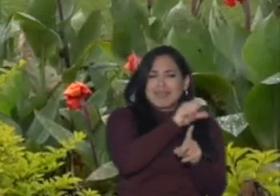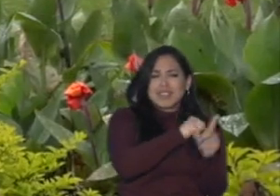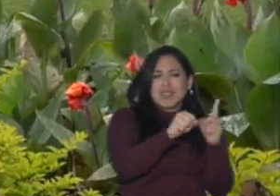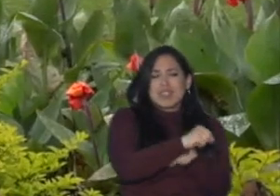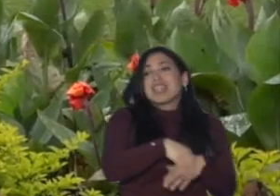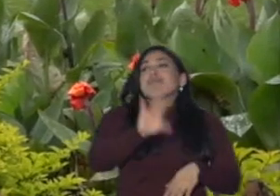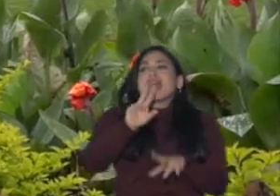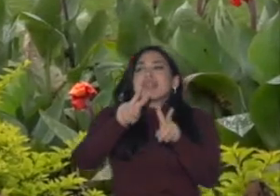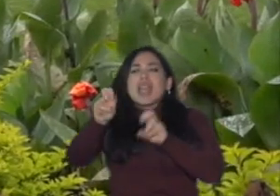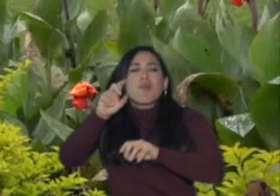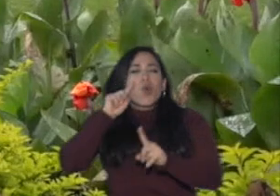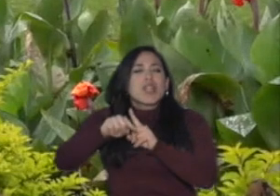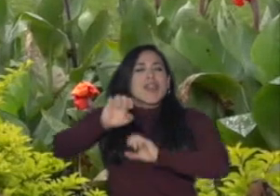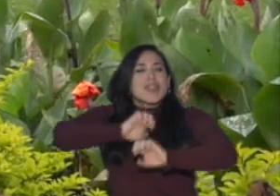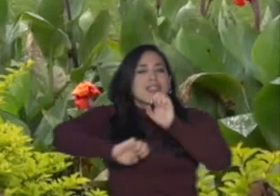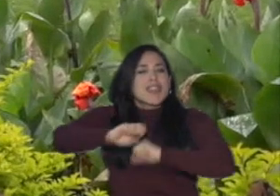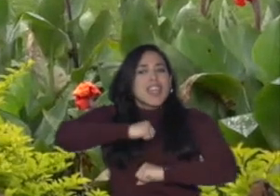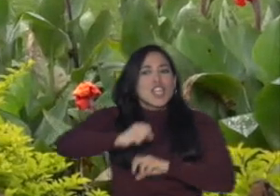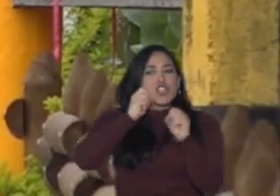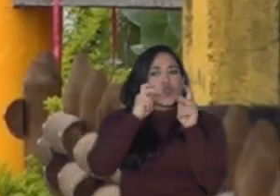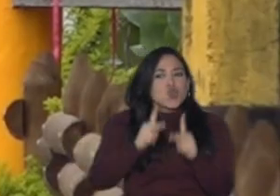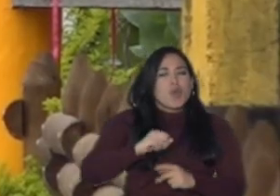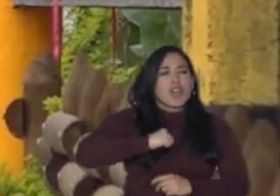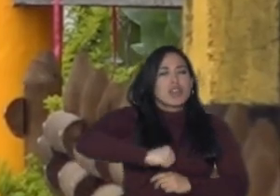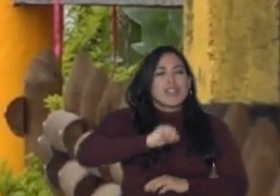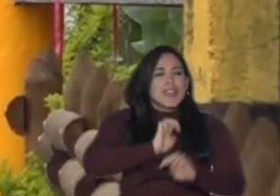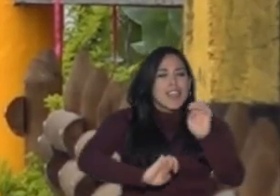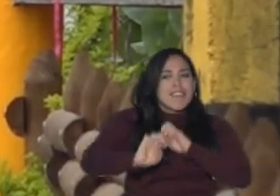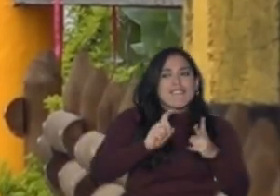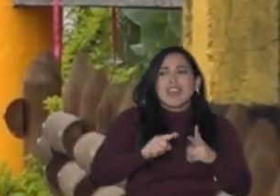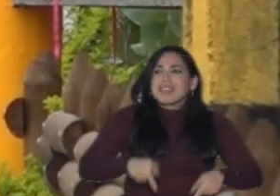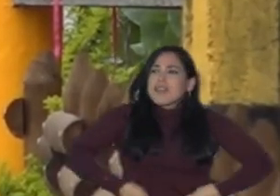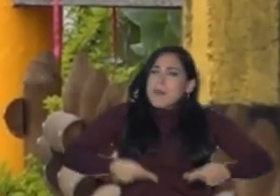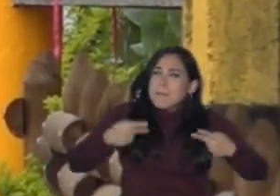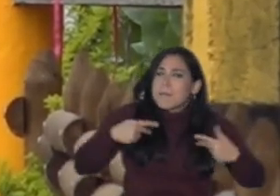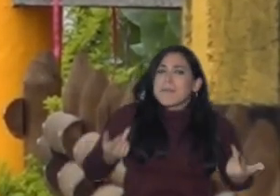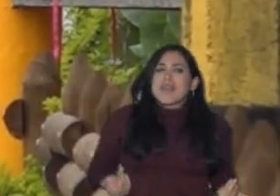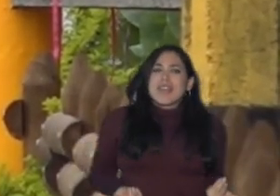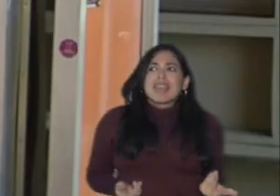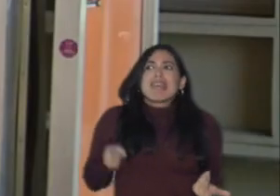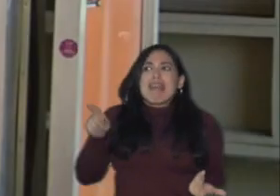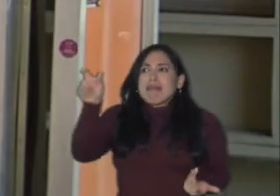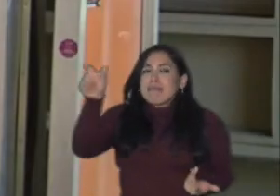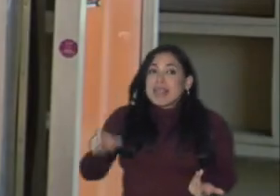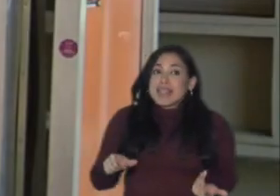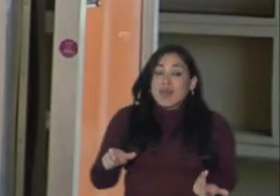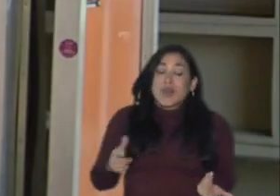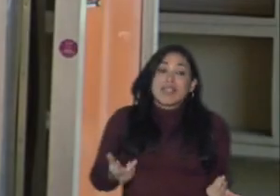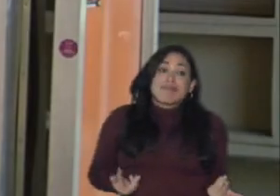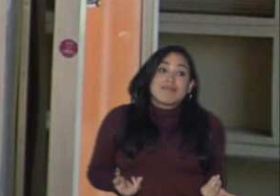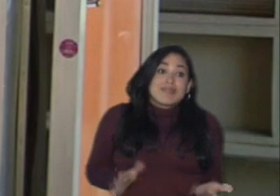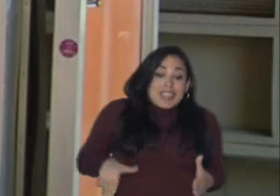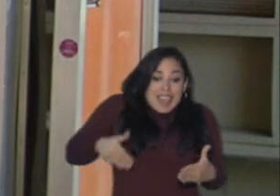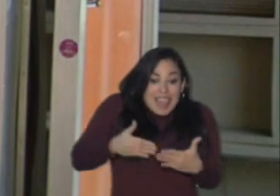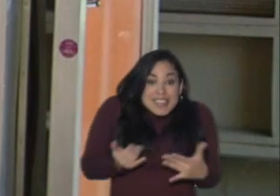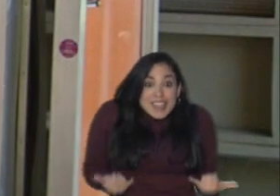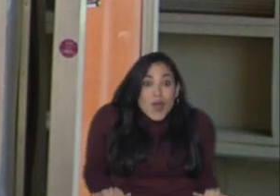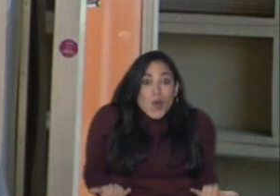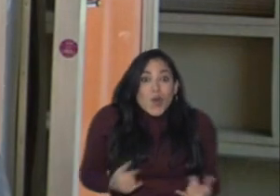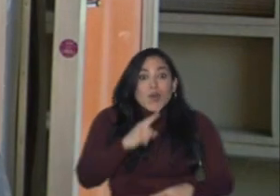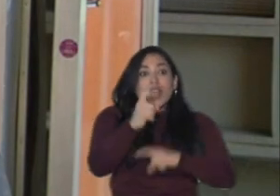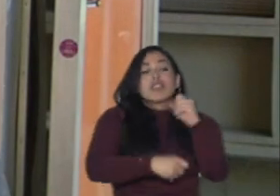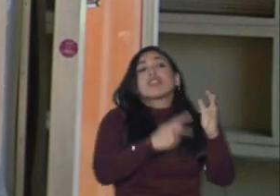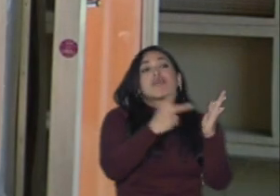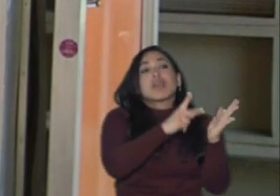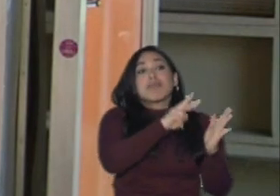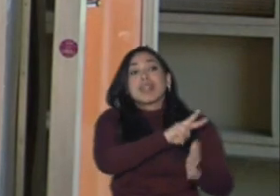al tema de la defensa de los derechos humanos, de la vida. Por eso, hasta lo que va transcurrido el año,